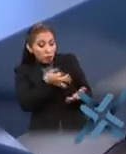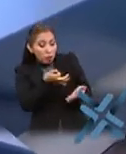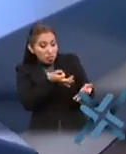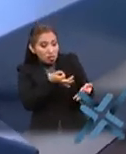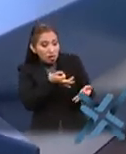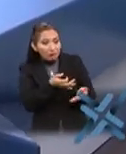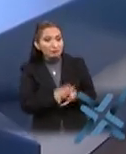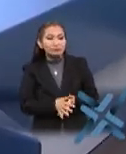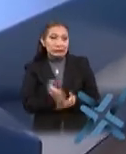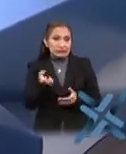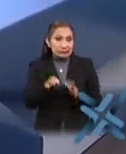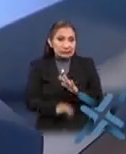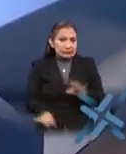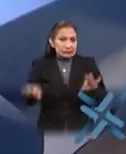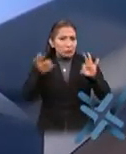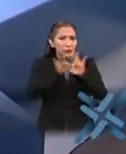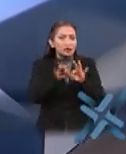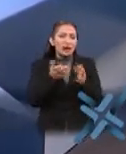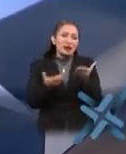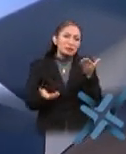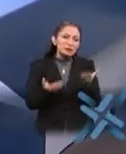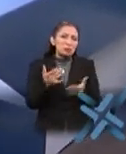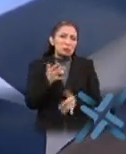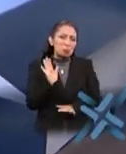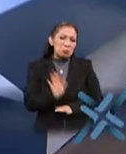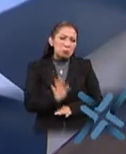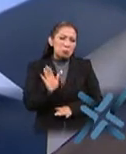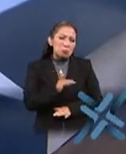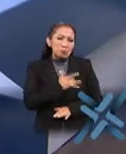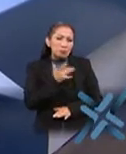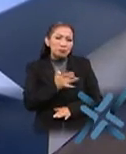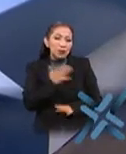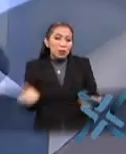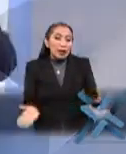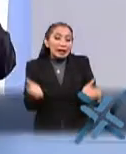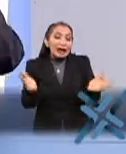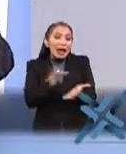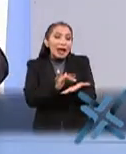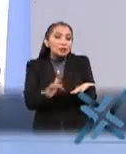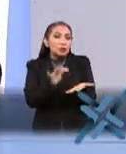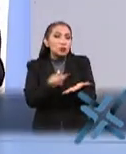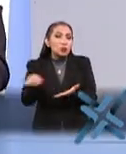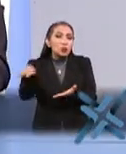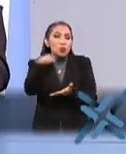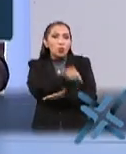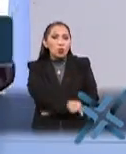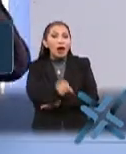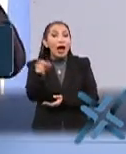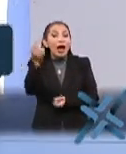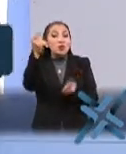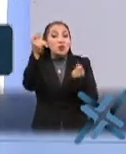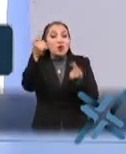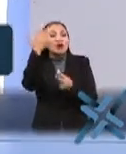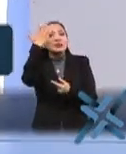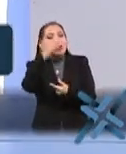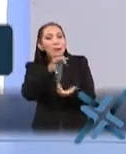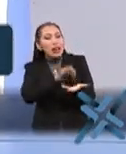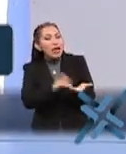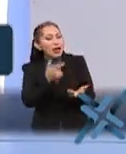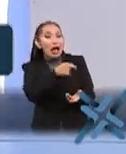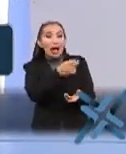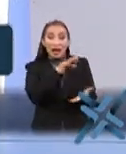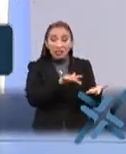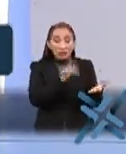al respecto. Pues eso es básico. Muchas veces me da la impresión de que el fomento a la lectura apela a los que ya saben leer o que ya